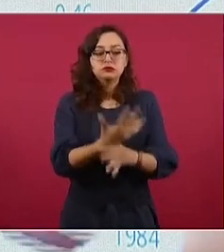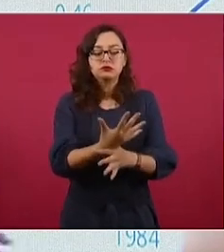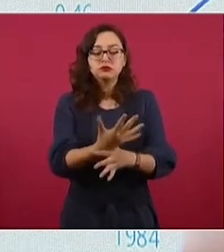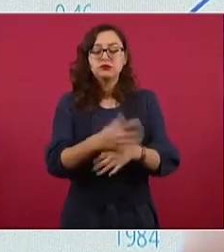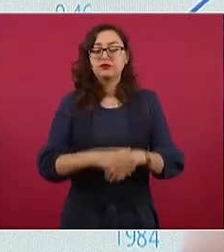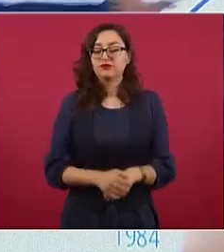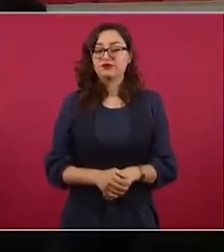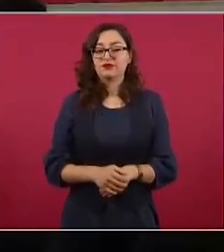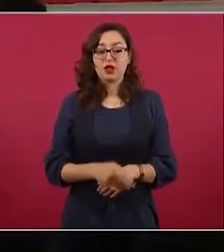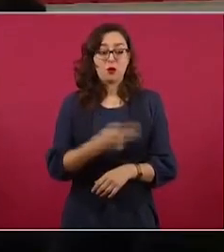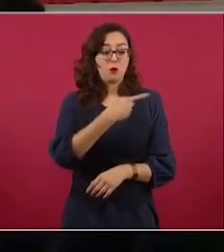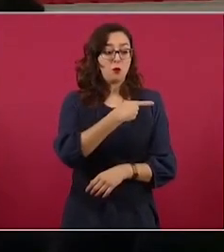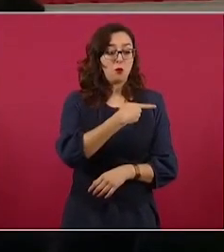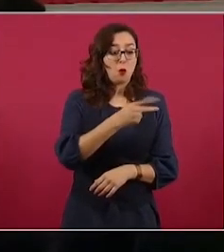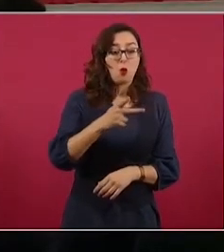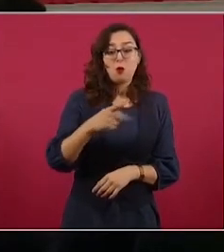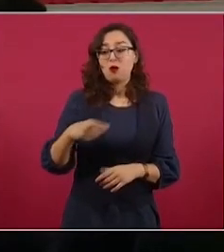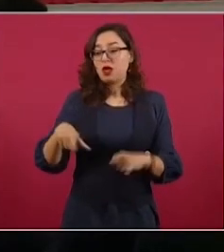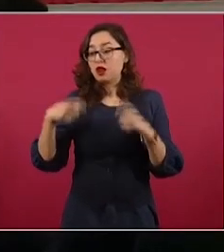Pues este ha sido el problema.